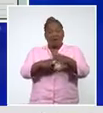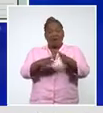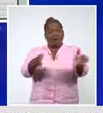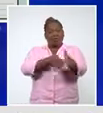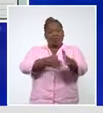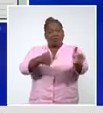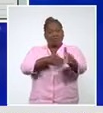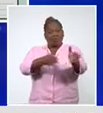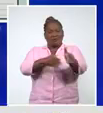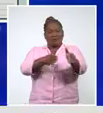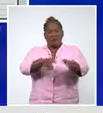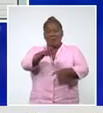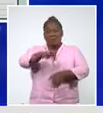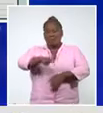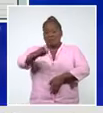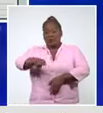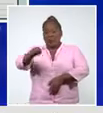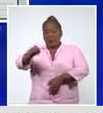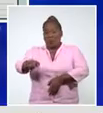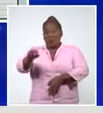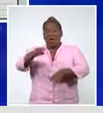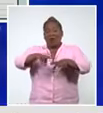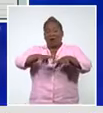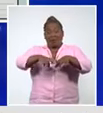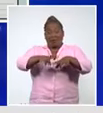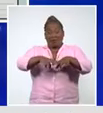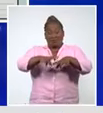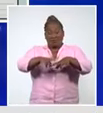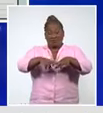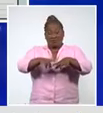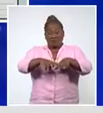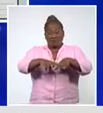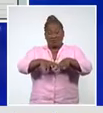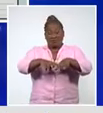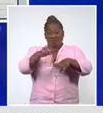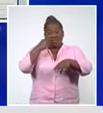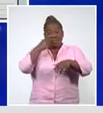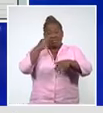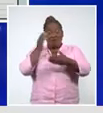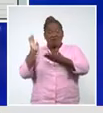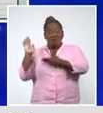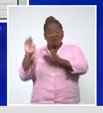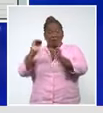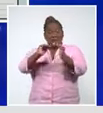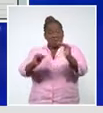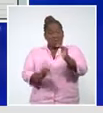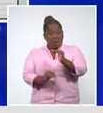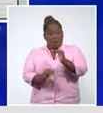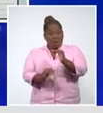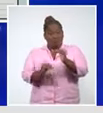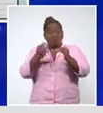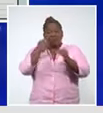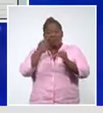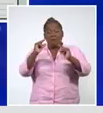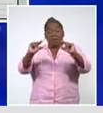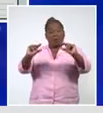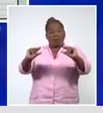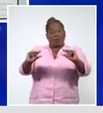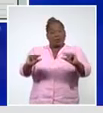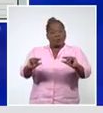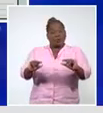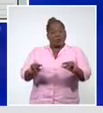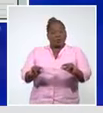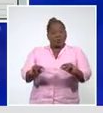que apreciamos en La Habana, aunque en menor cuantía, pero va reduciendo su tasa de